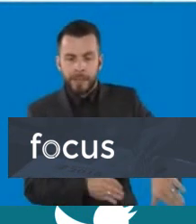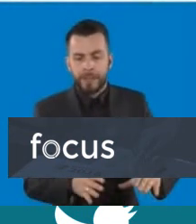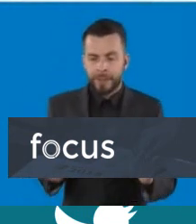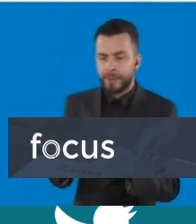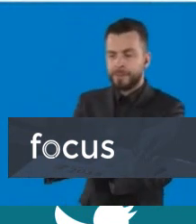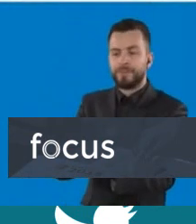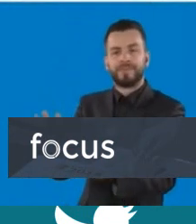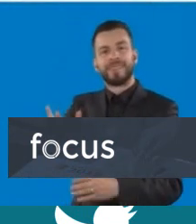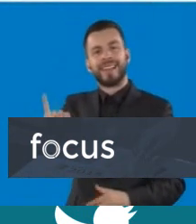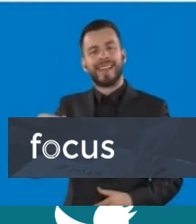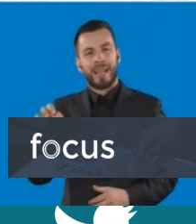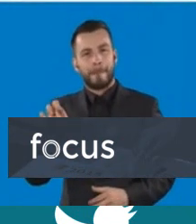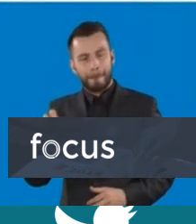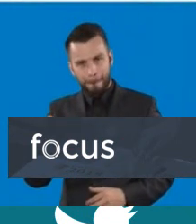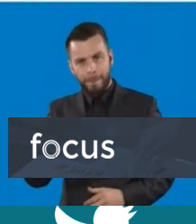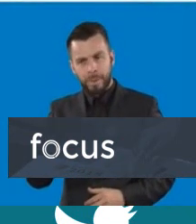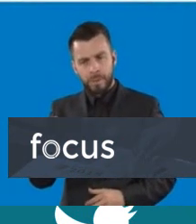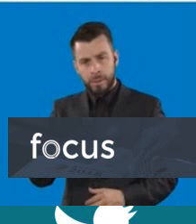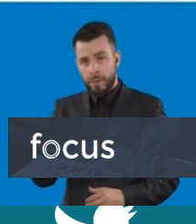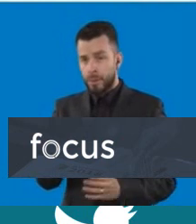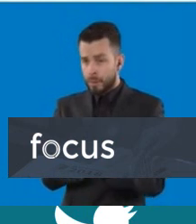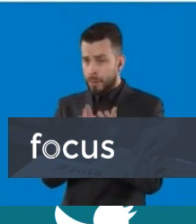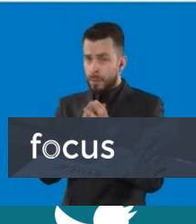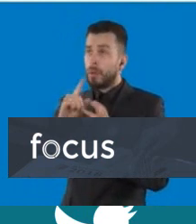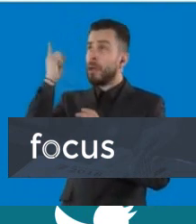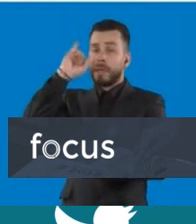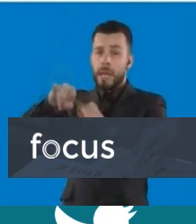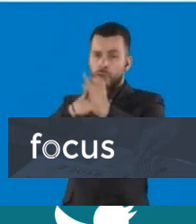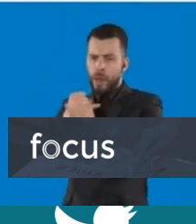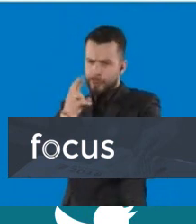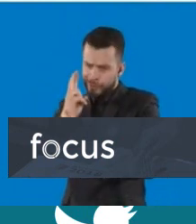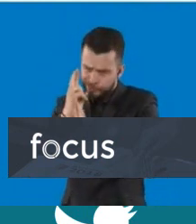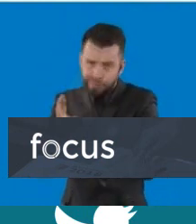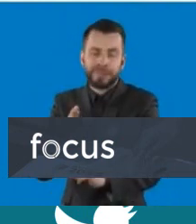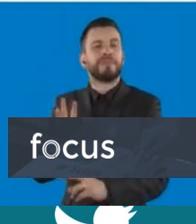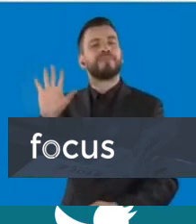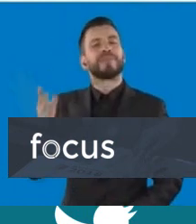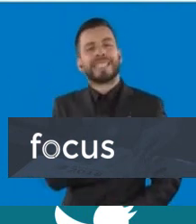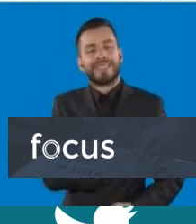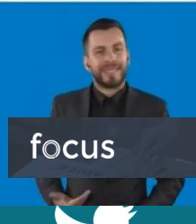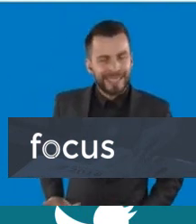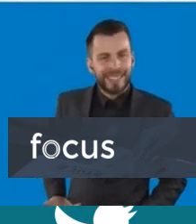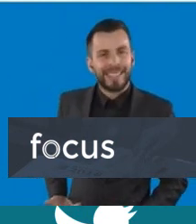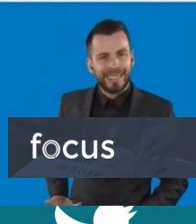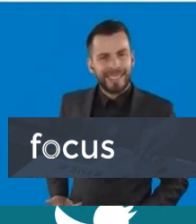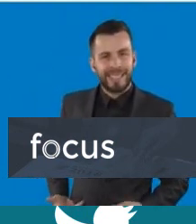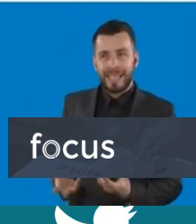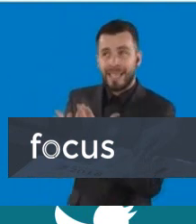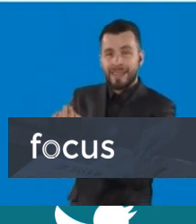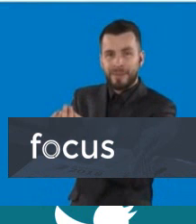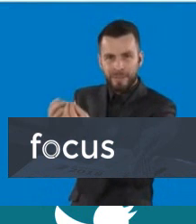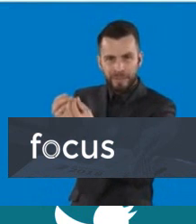la JEP ha tenido un gran reconocimiento internacional. Su presidente ha